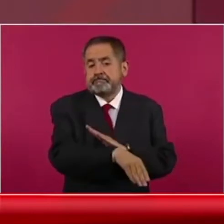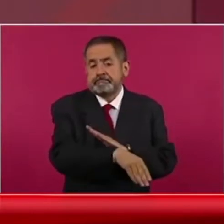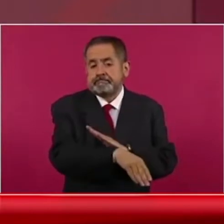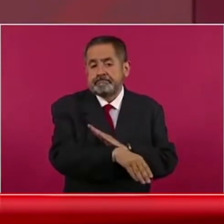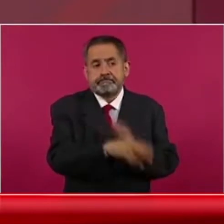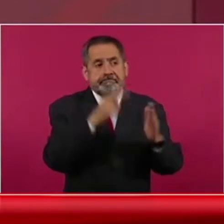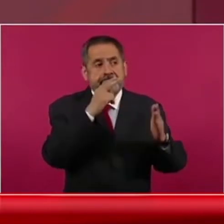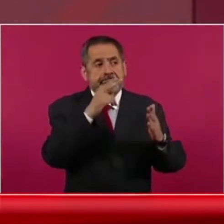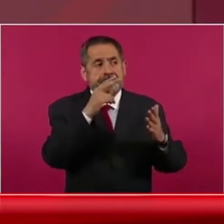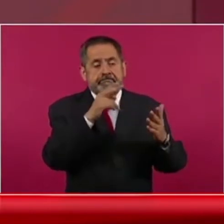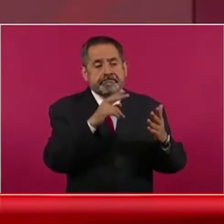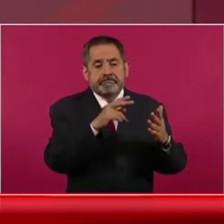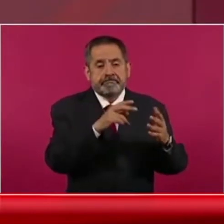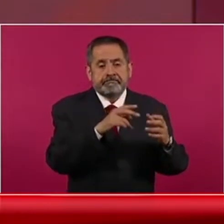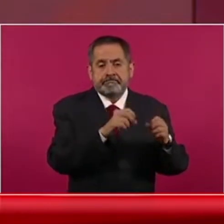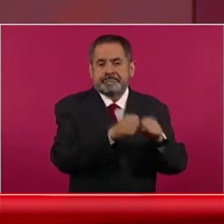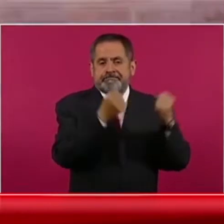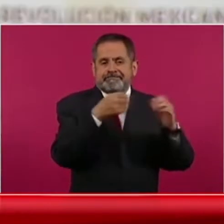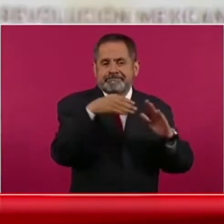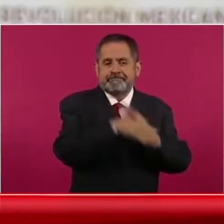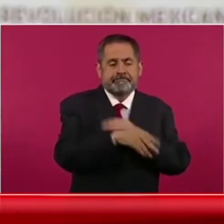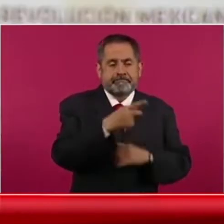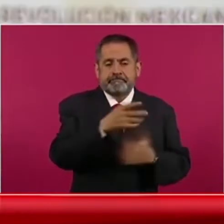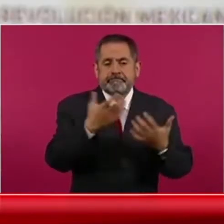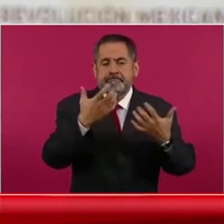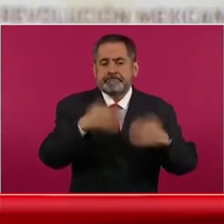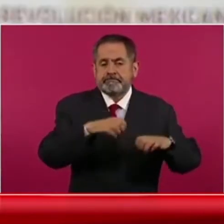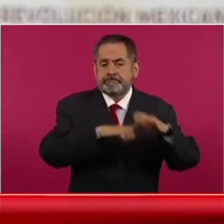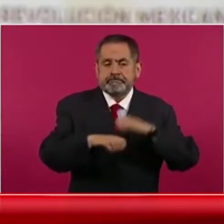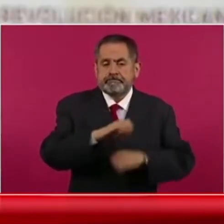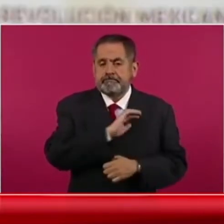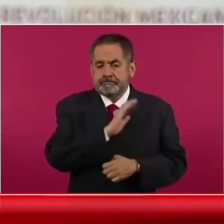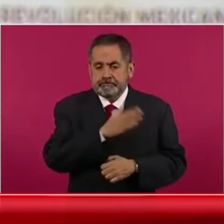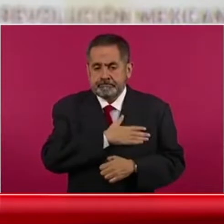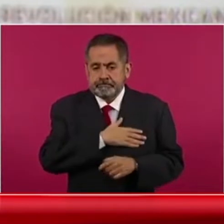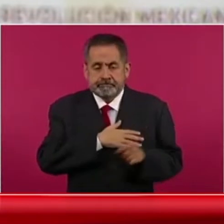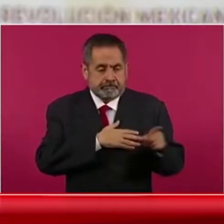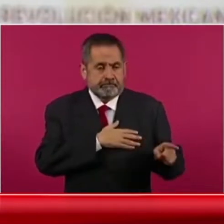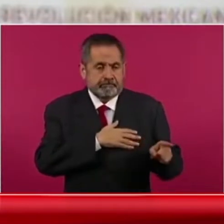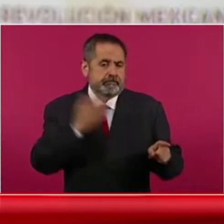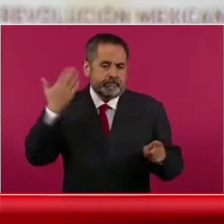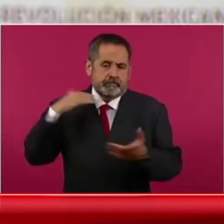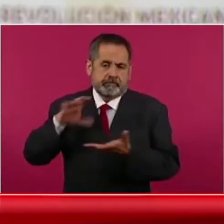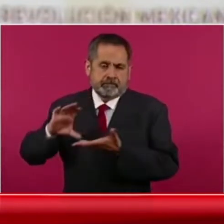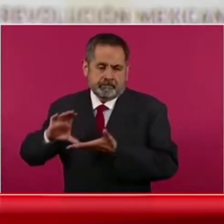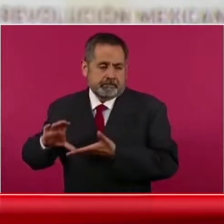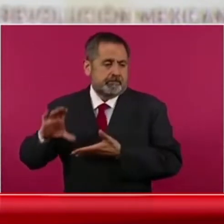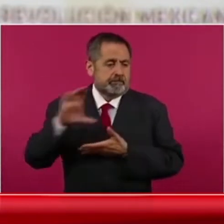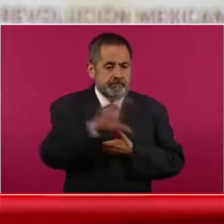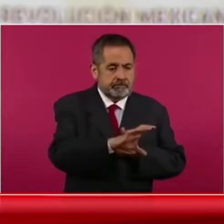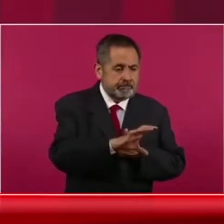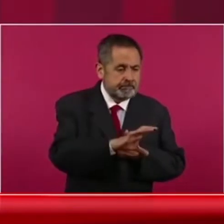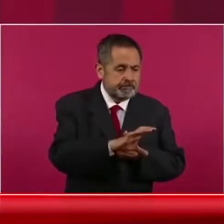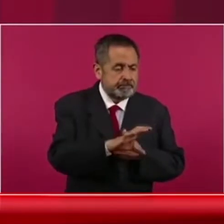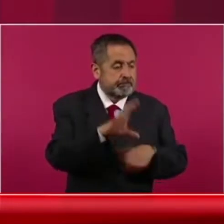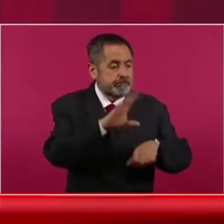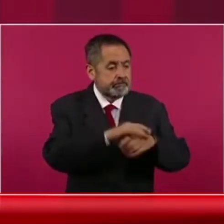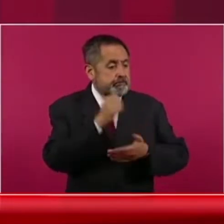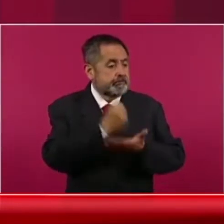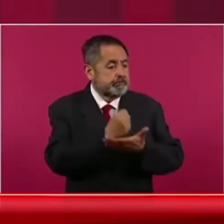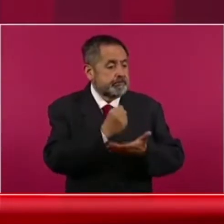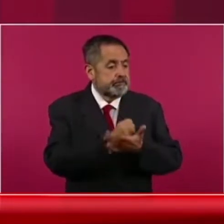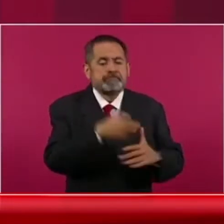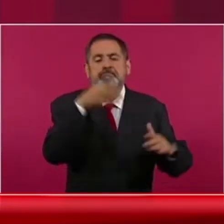Es una empresa española la que recibió esta concesión.